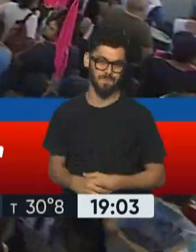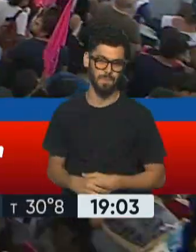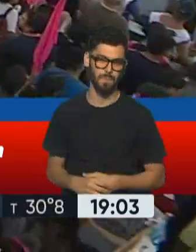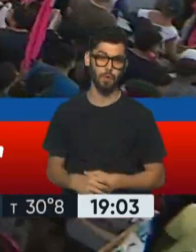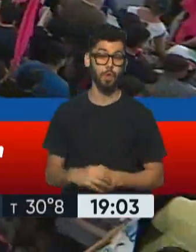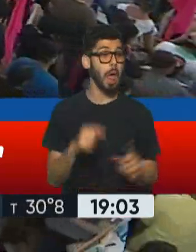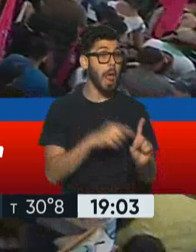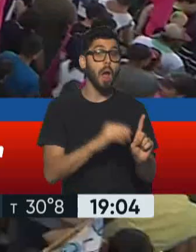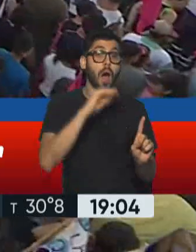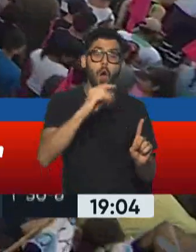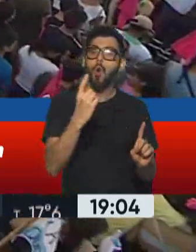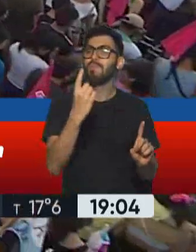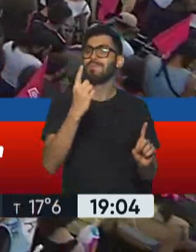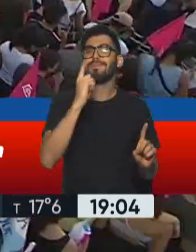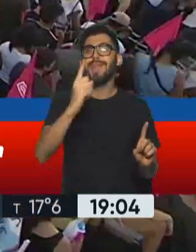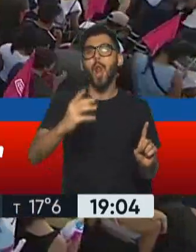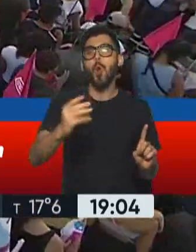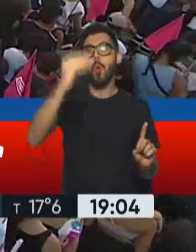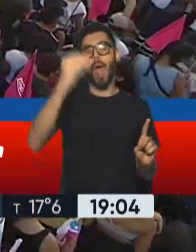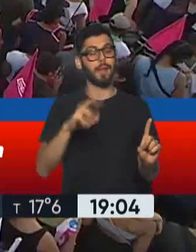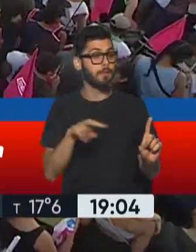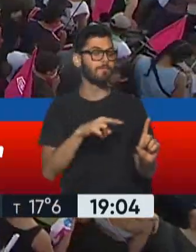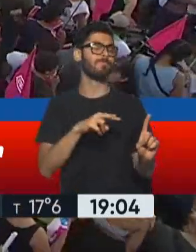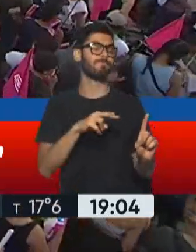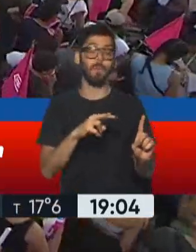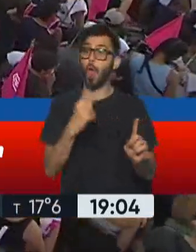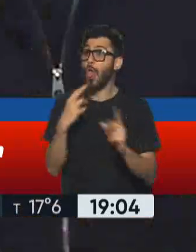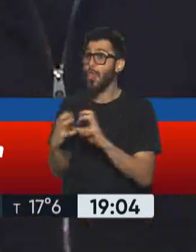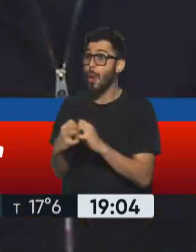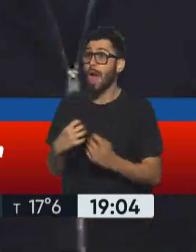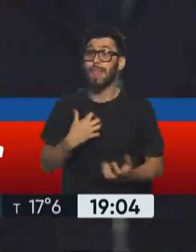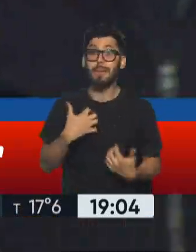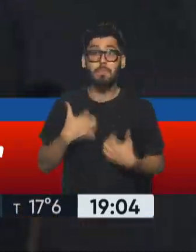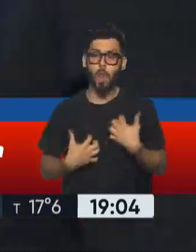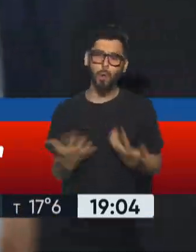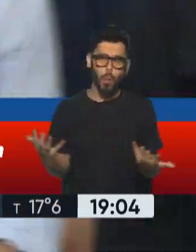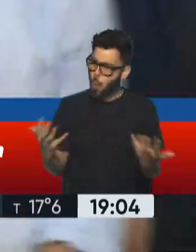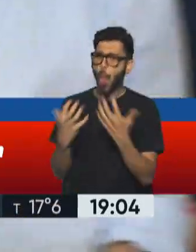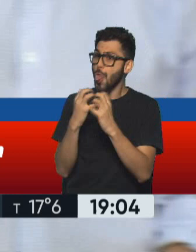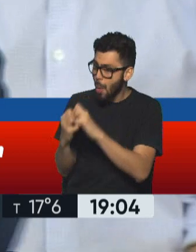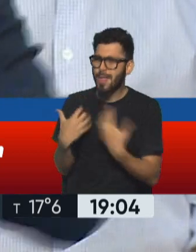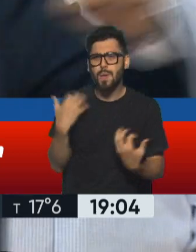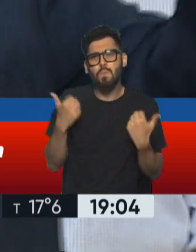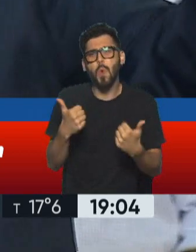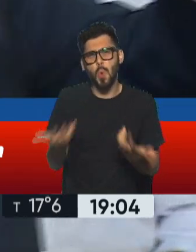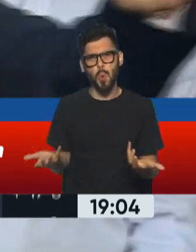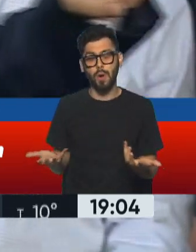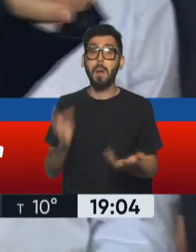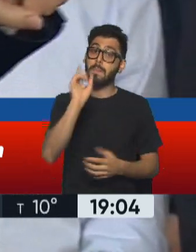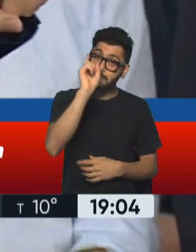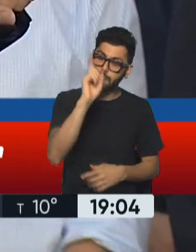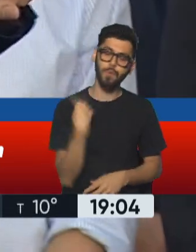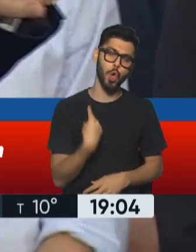le escuché decir eso a Néstor. ¿Cómo me va a molestar el debate? Claro que es bueno el debate. Pero nosotros